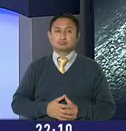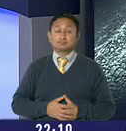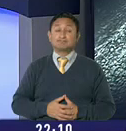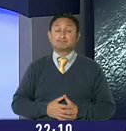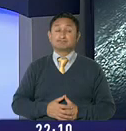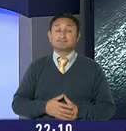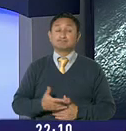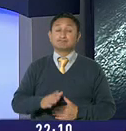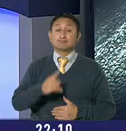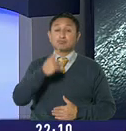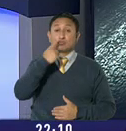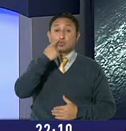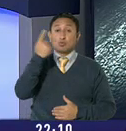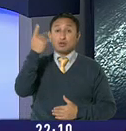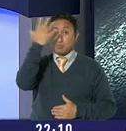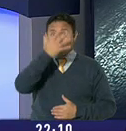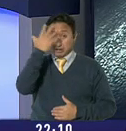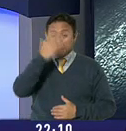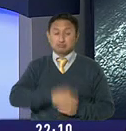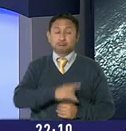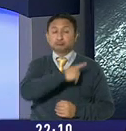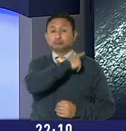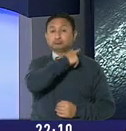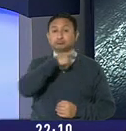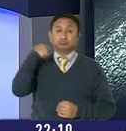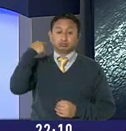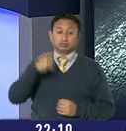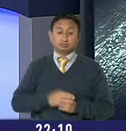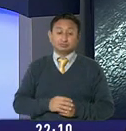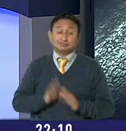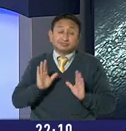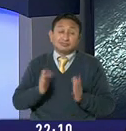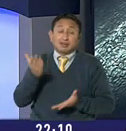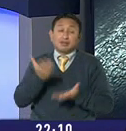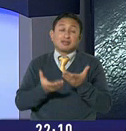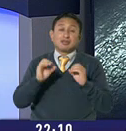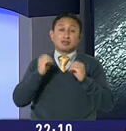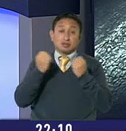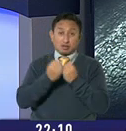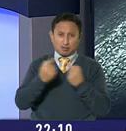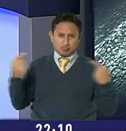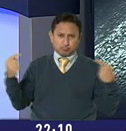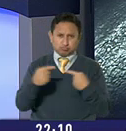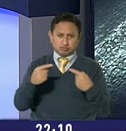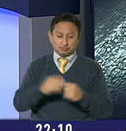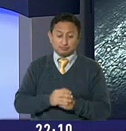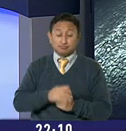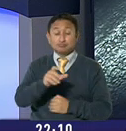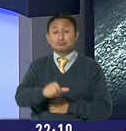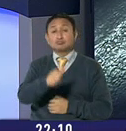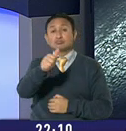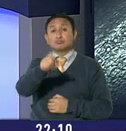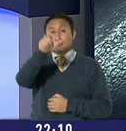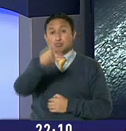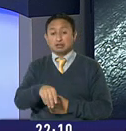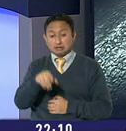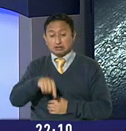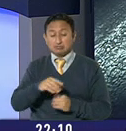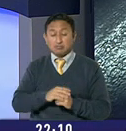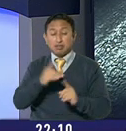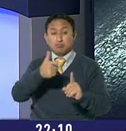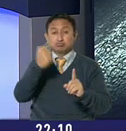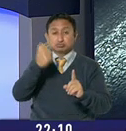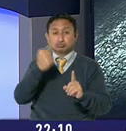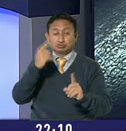Así es, un hombre fue decapitado en Esmeralda, se presume una pugna entre organizaciones. Además, otro sujeto recibió varios impactos